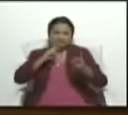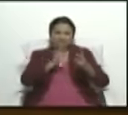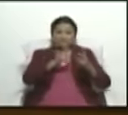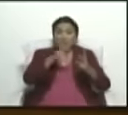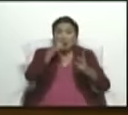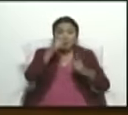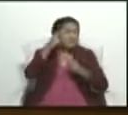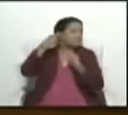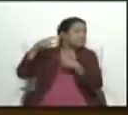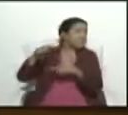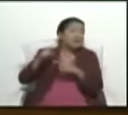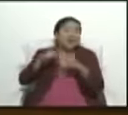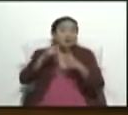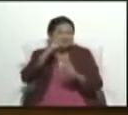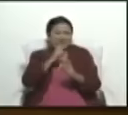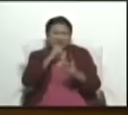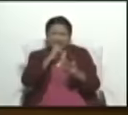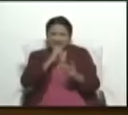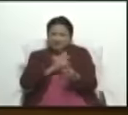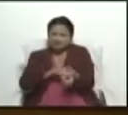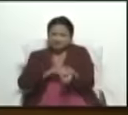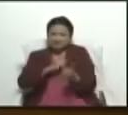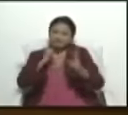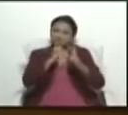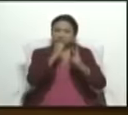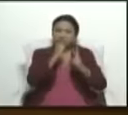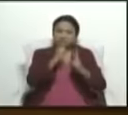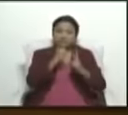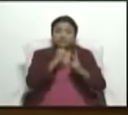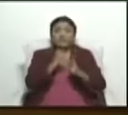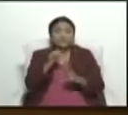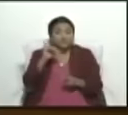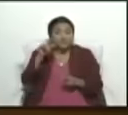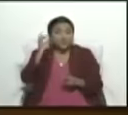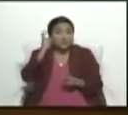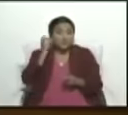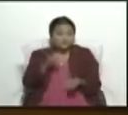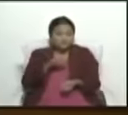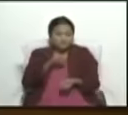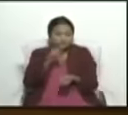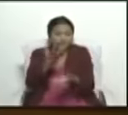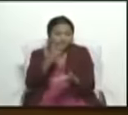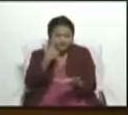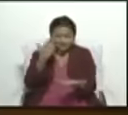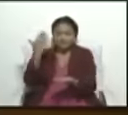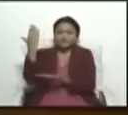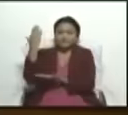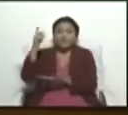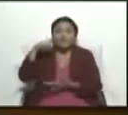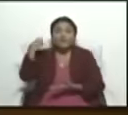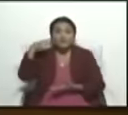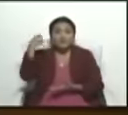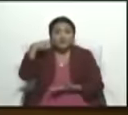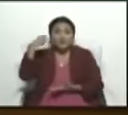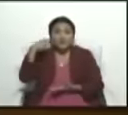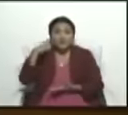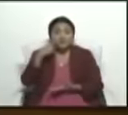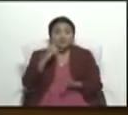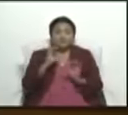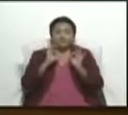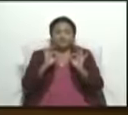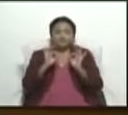indiferente. Por lo tanto, el video habla por sí mismo. Veamos con